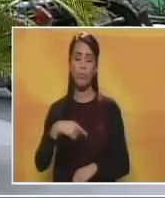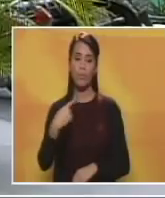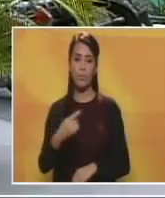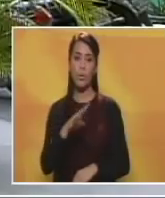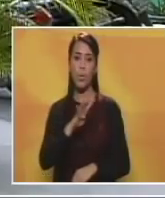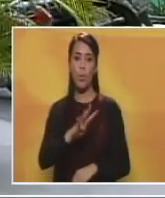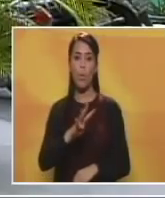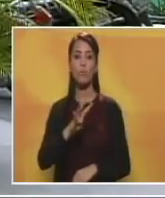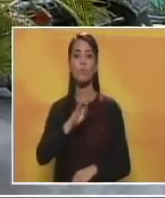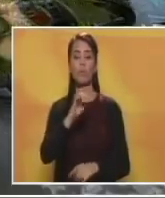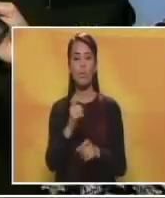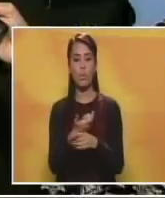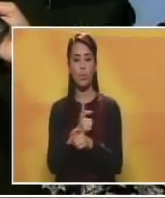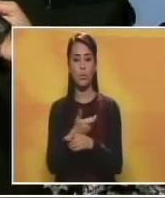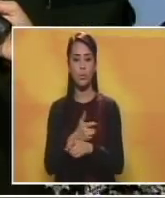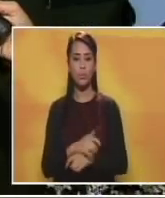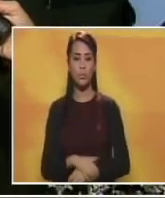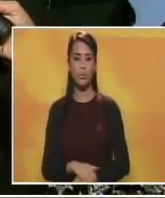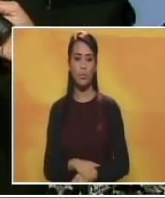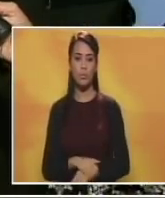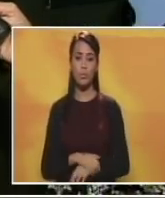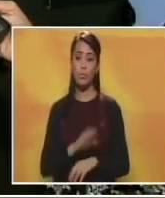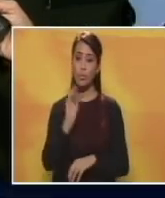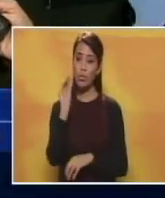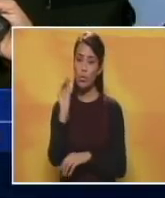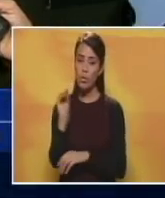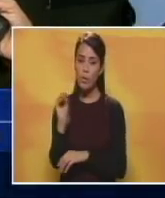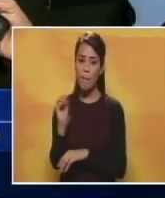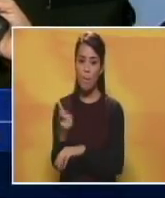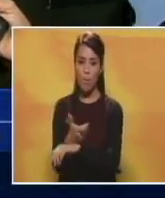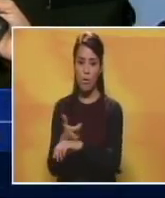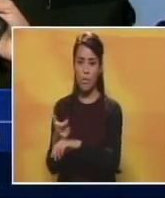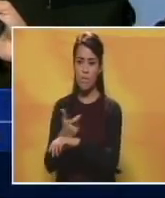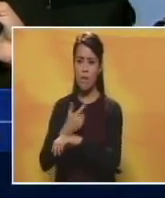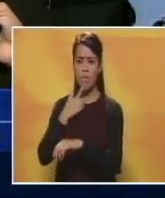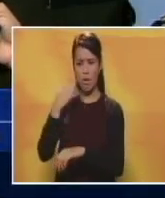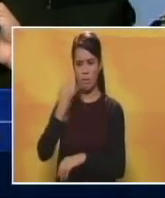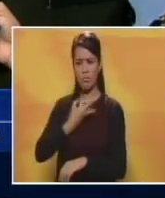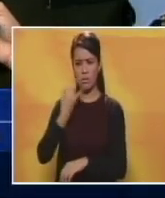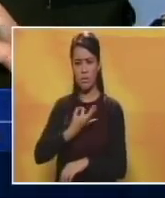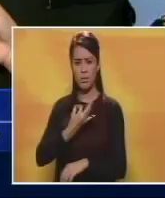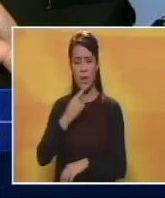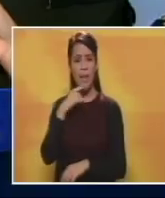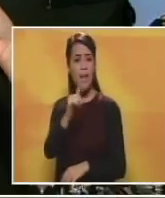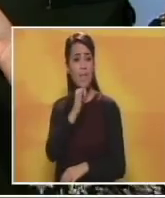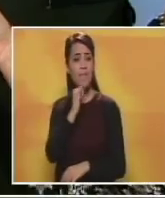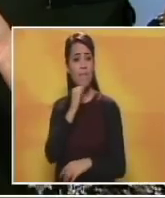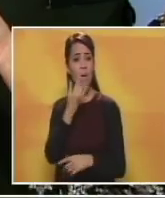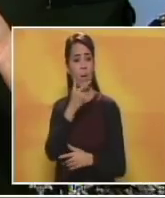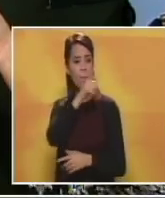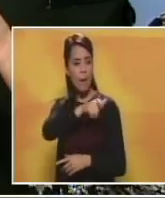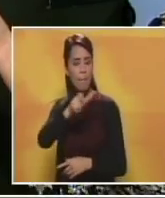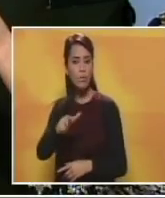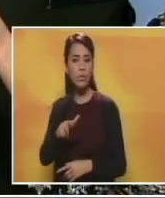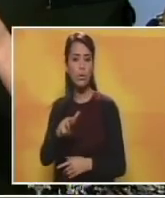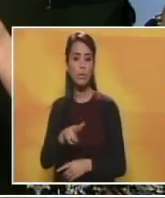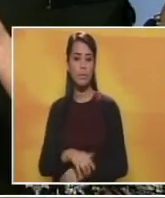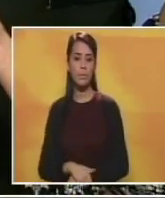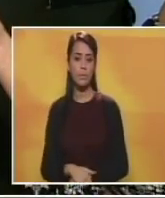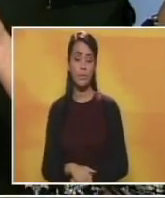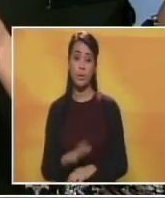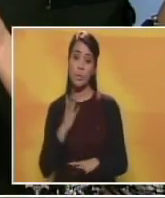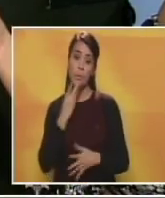próximo 4 de agosto. Yo llamo al gobierno a que sincere las cosas y le informe a la gente, que la gente esté informada. Y si hay